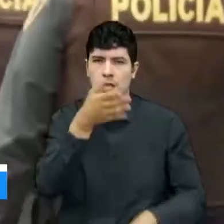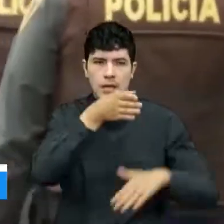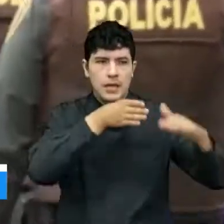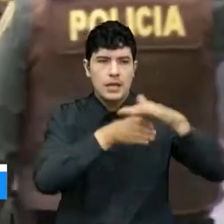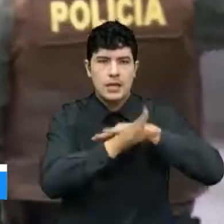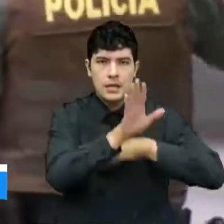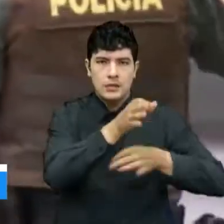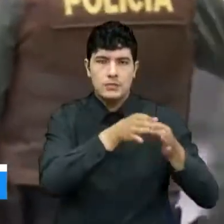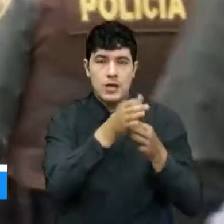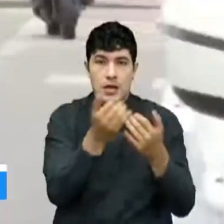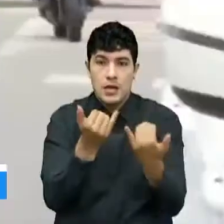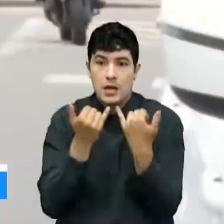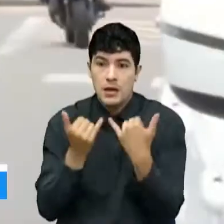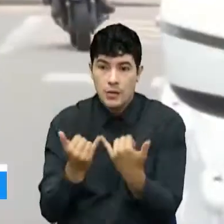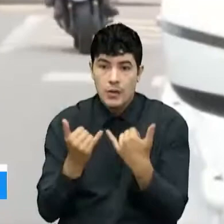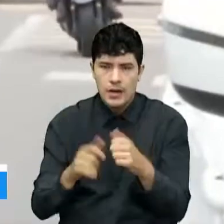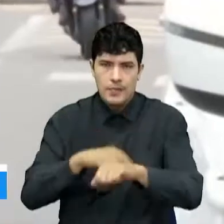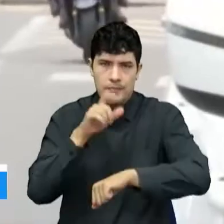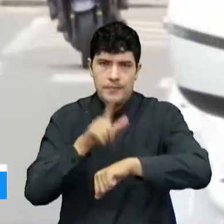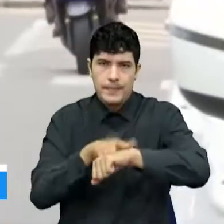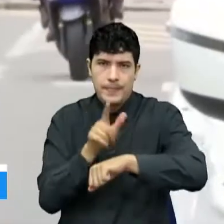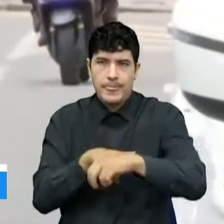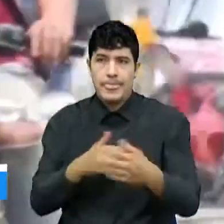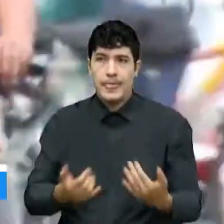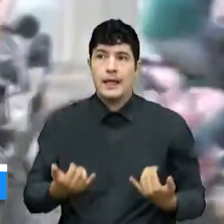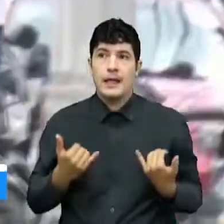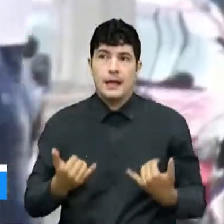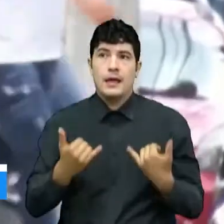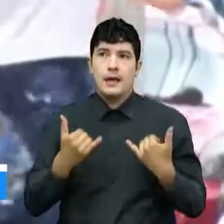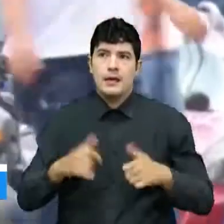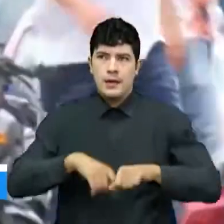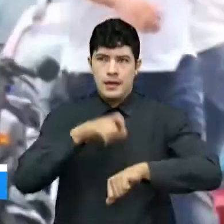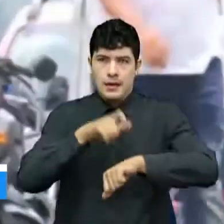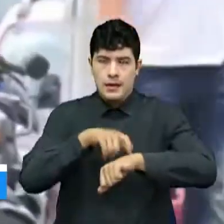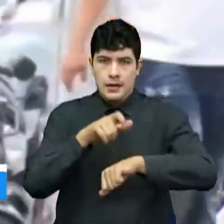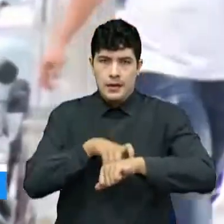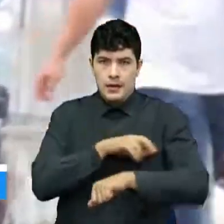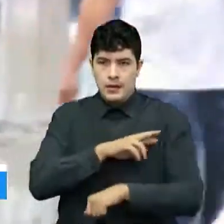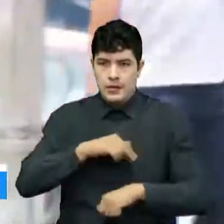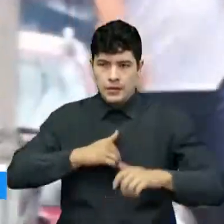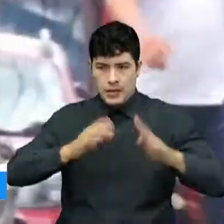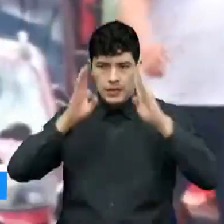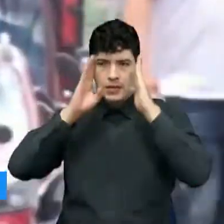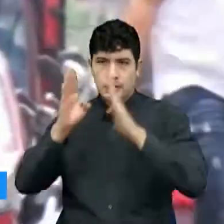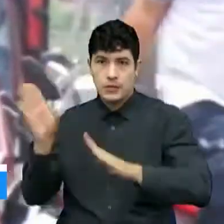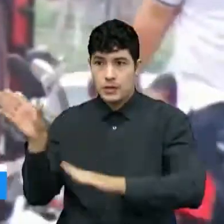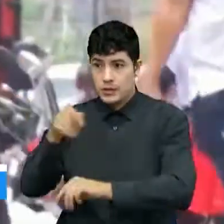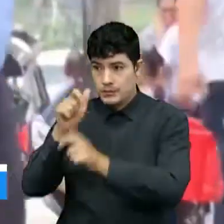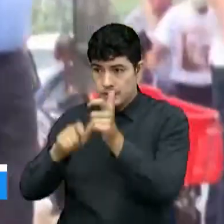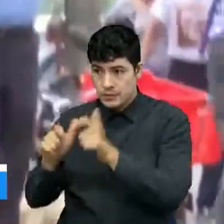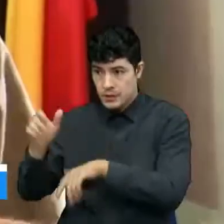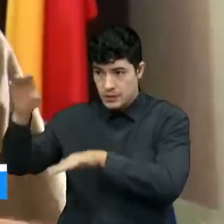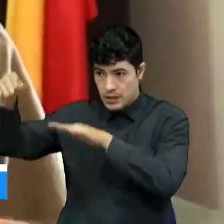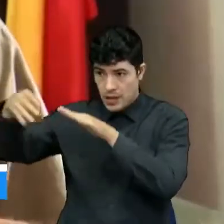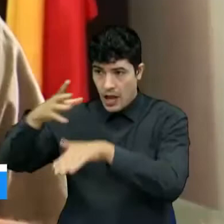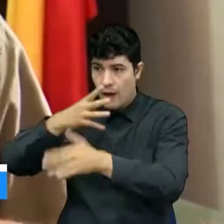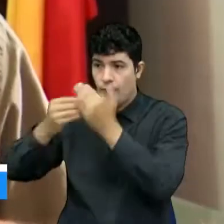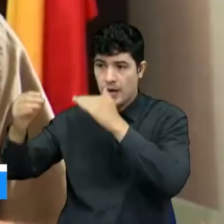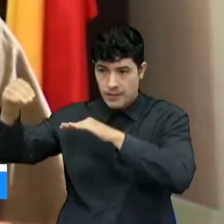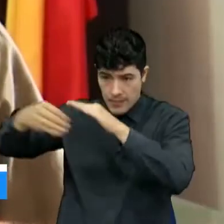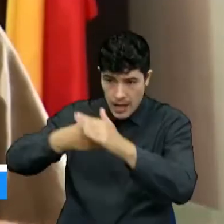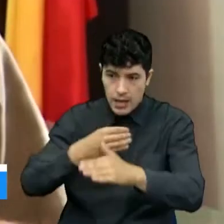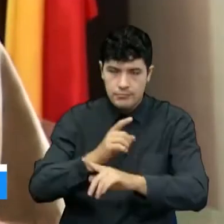en estos momentos estamos nosotros no atendiendo al personal que venga de afuera del municipio